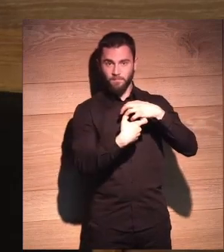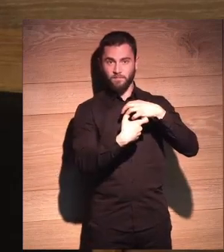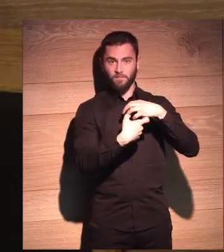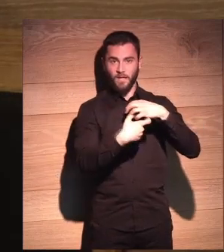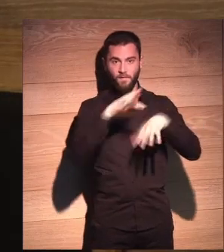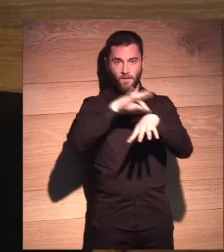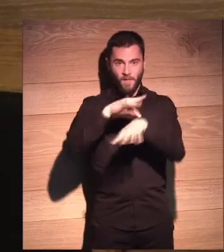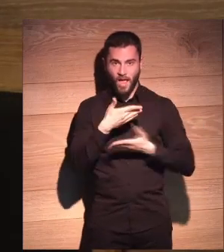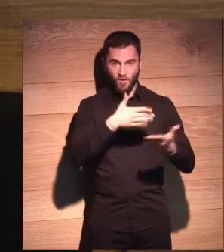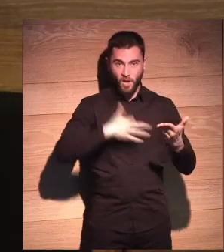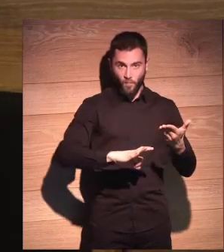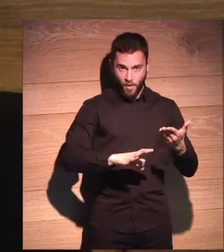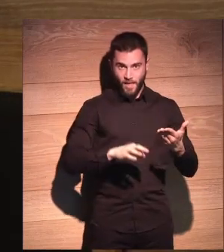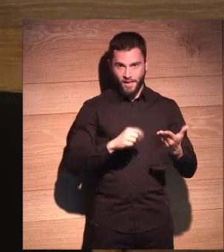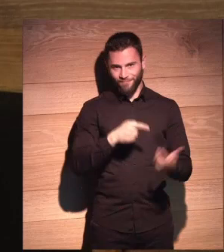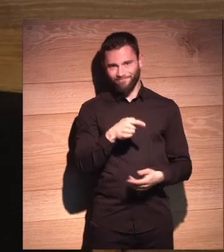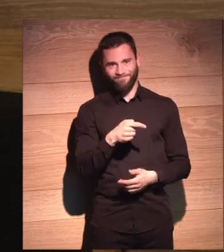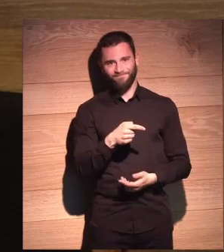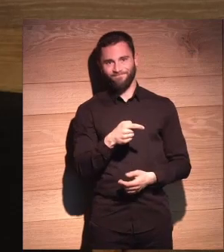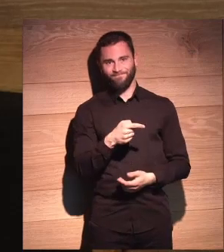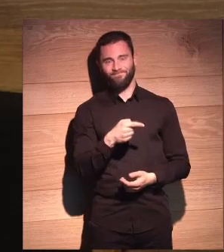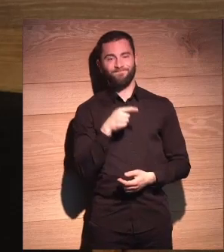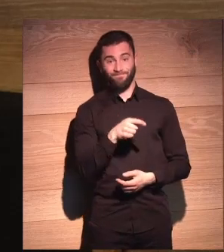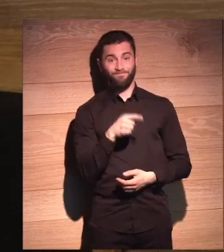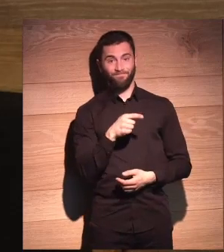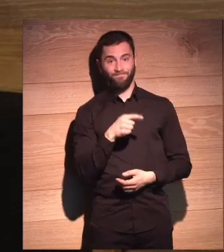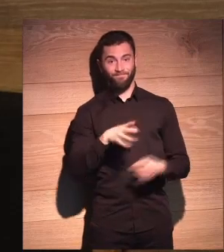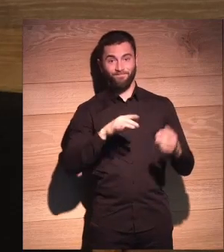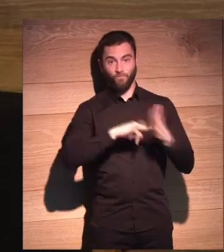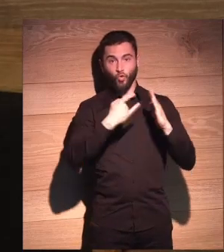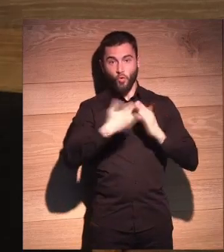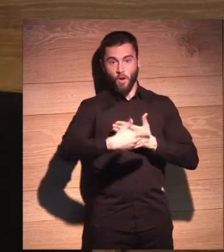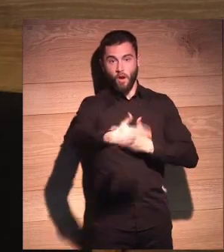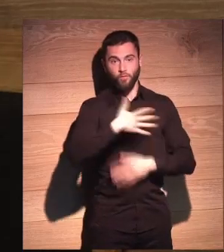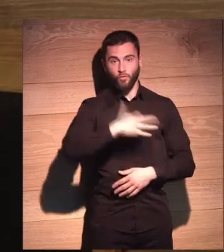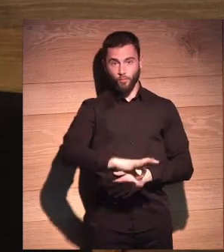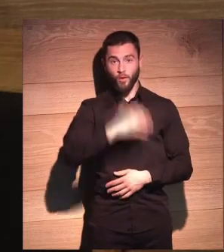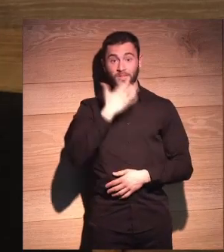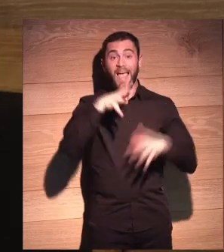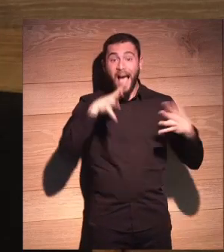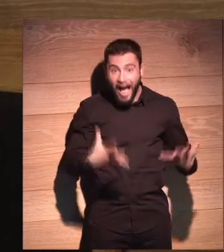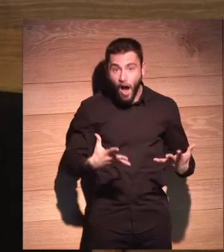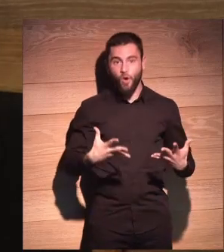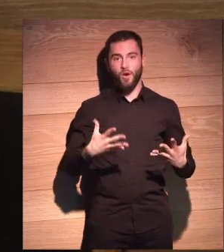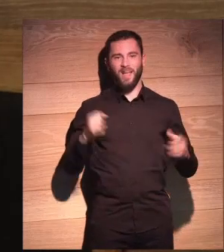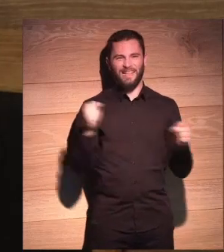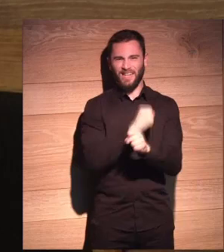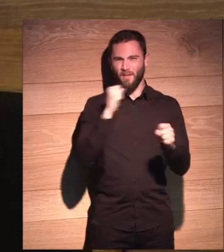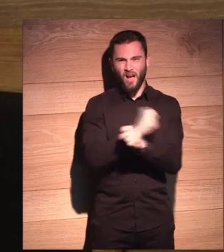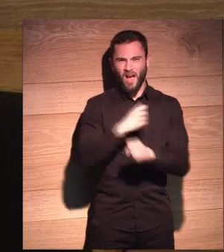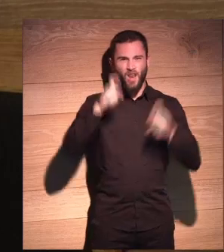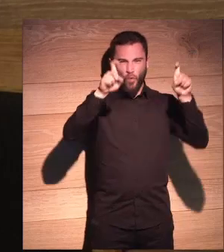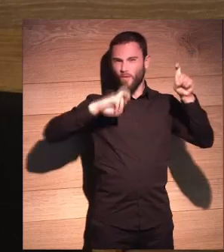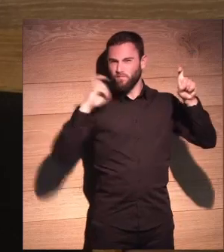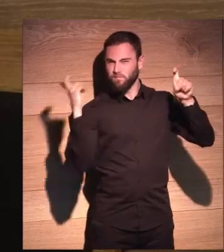esas enfermedades. Evidentemente eso se podrá resolver en el futuro si desde ahora empezamos a trabajar a todos los niveles de la